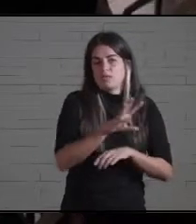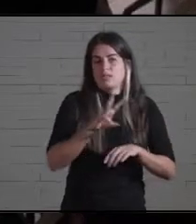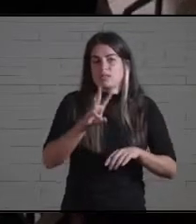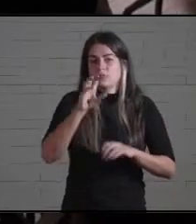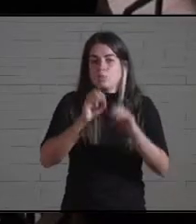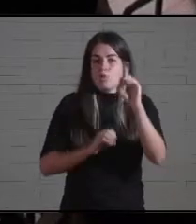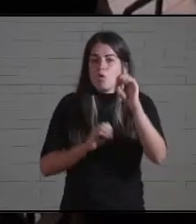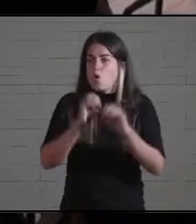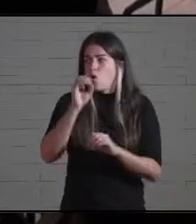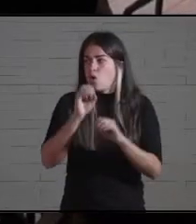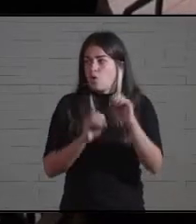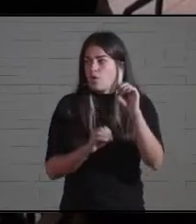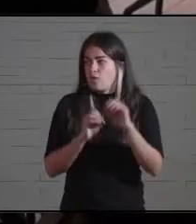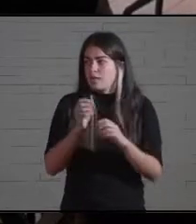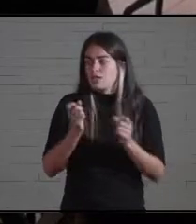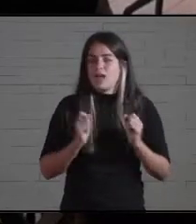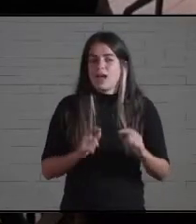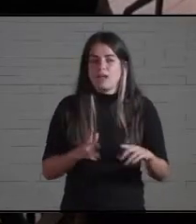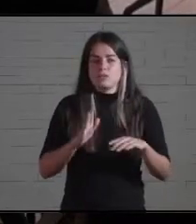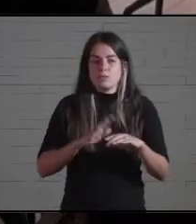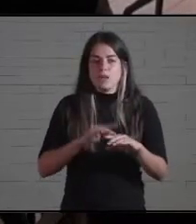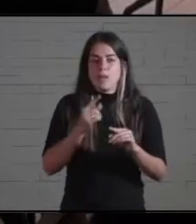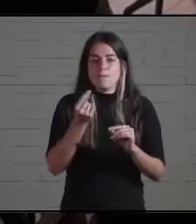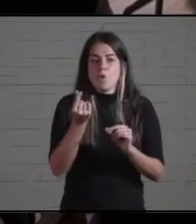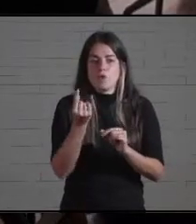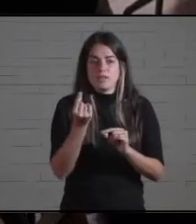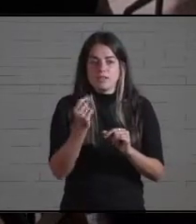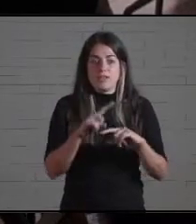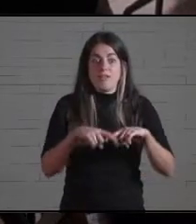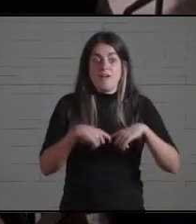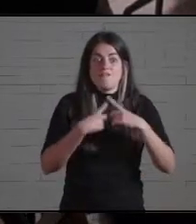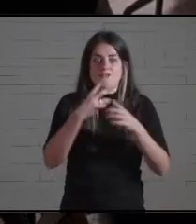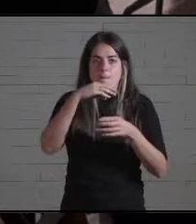en prestaciones monetarias para familias. Y